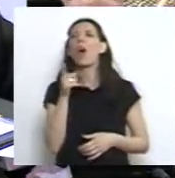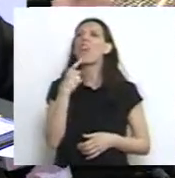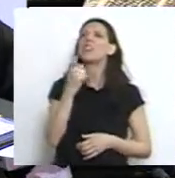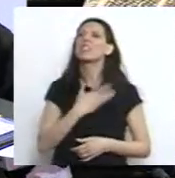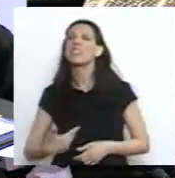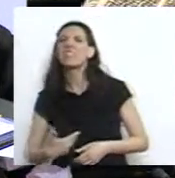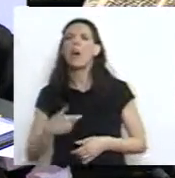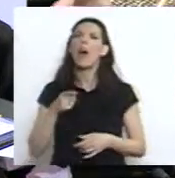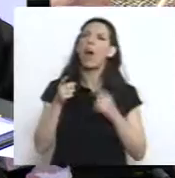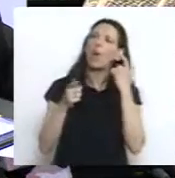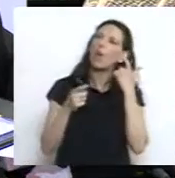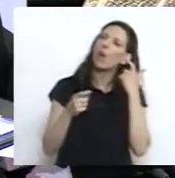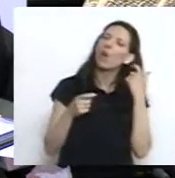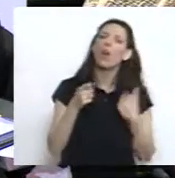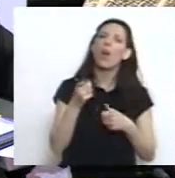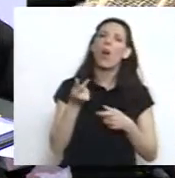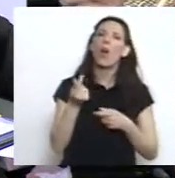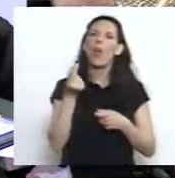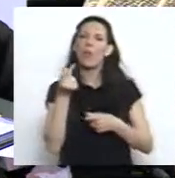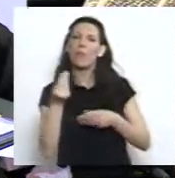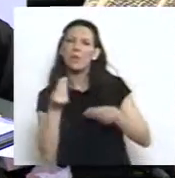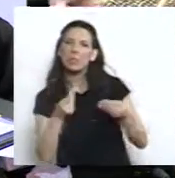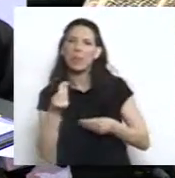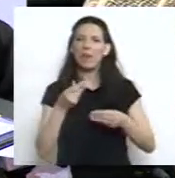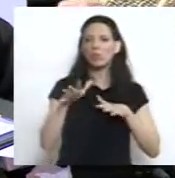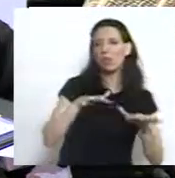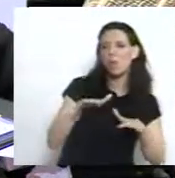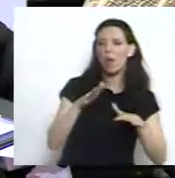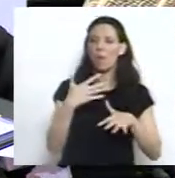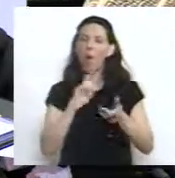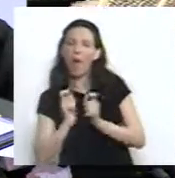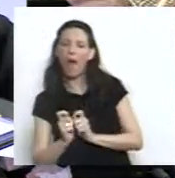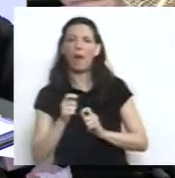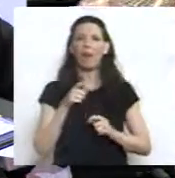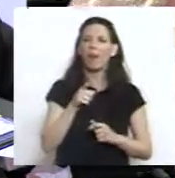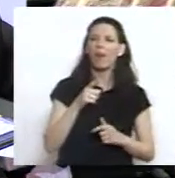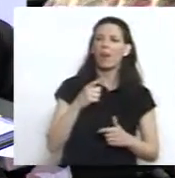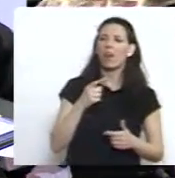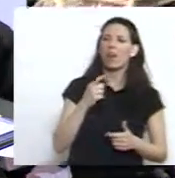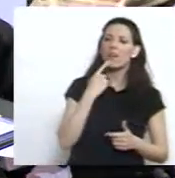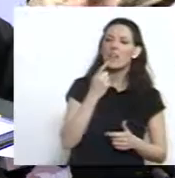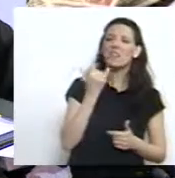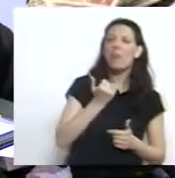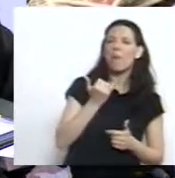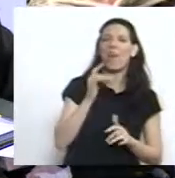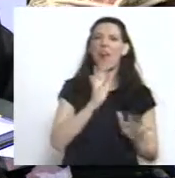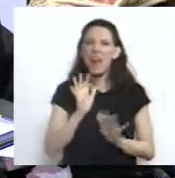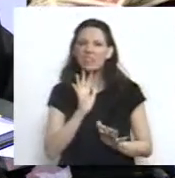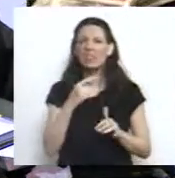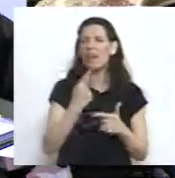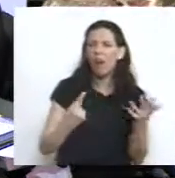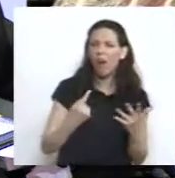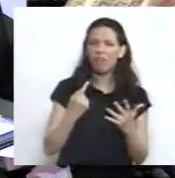tener un presupuesto dinámico y potente, cuestionan las herramientas que tiene el Estado para hacer políticas frente a un mundo en